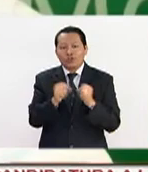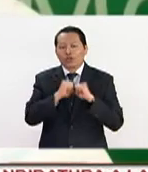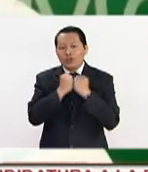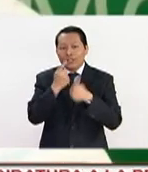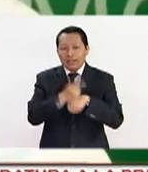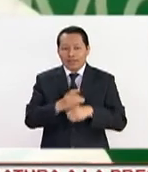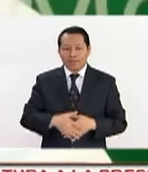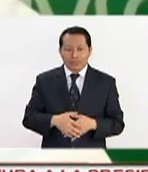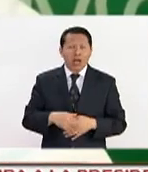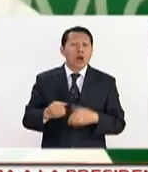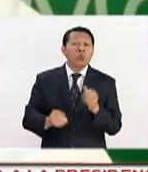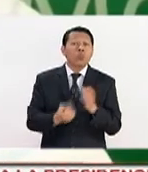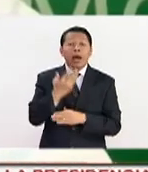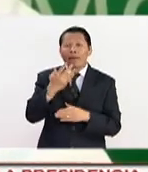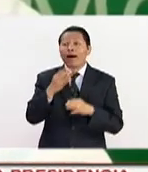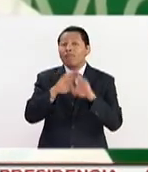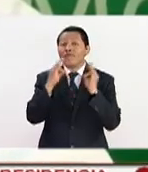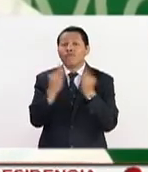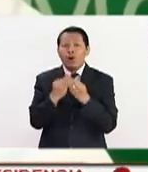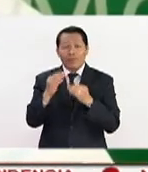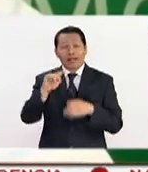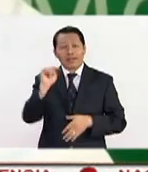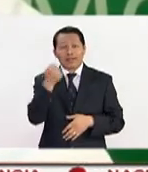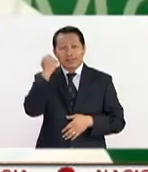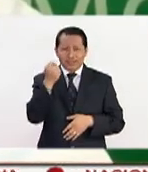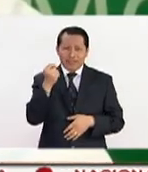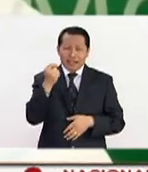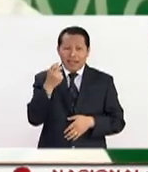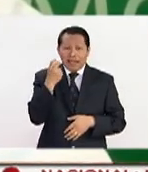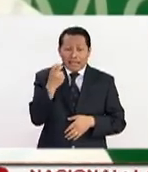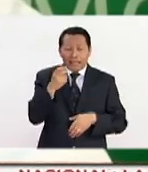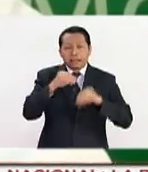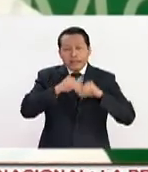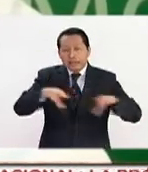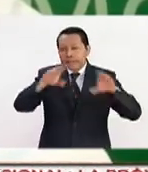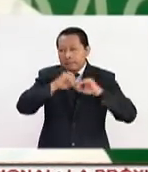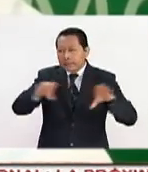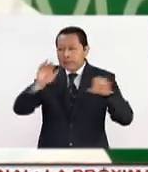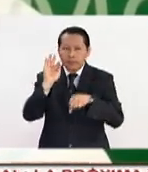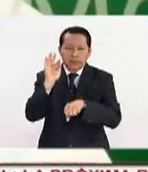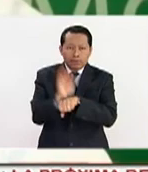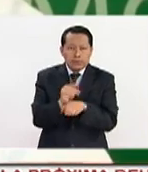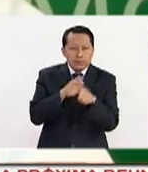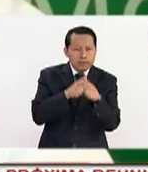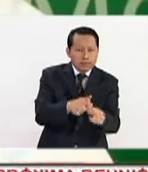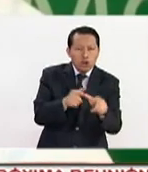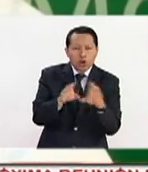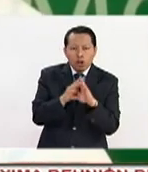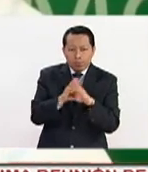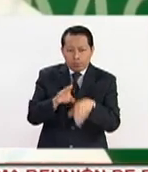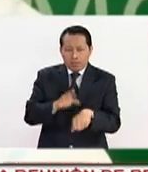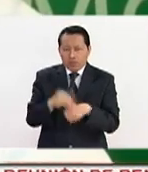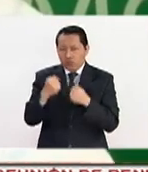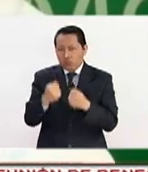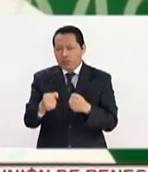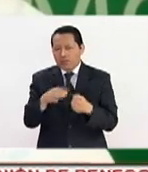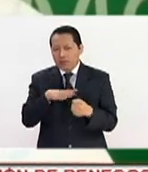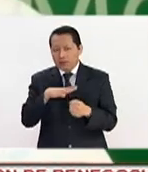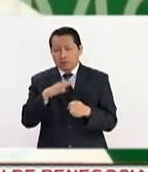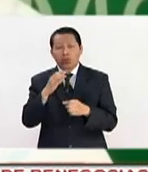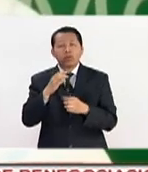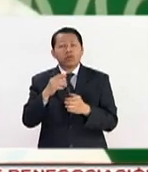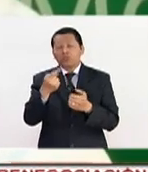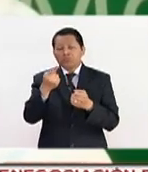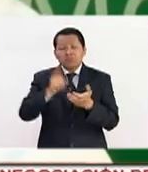el apoyo de las nuevas herramientas tecnológicas. Medios que generan, difunden y preservan un enorme patrimonio de